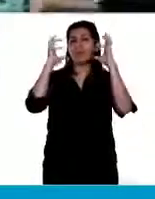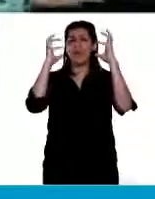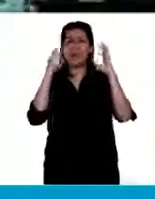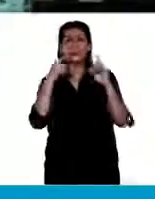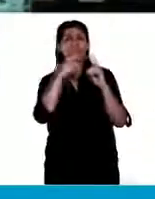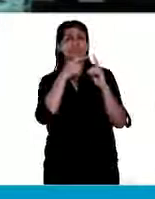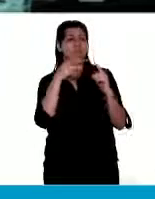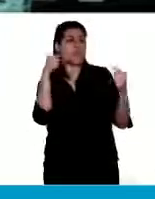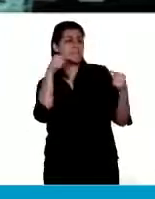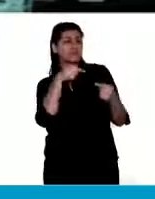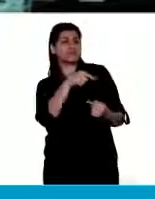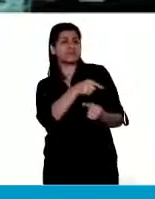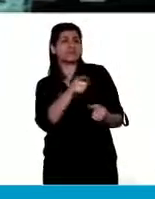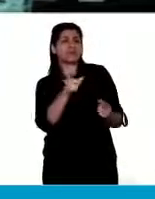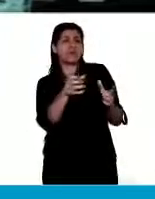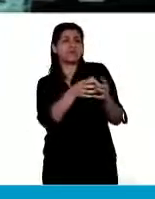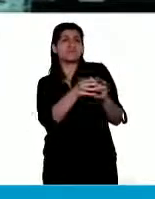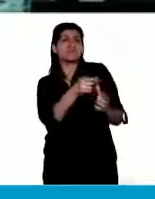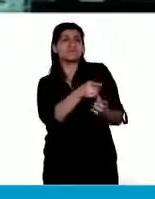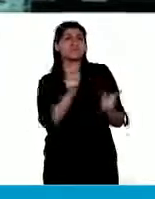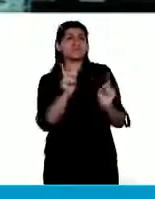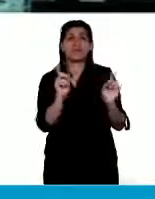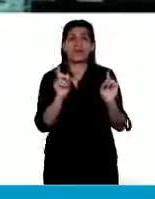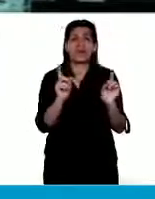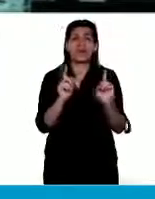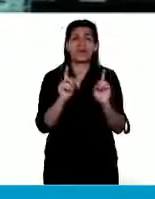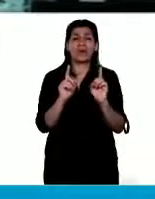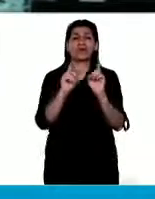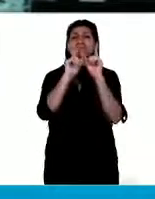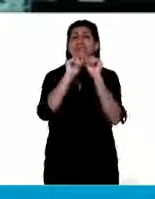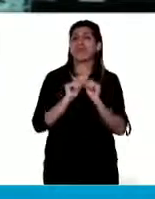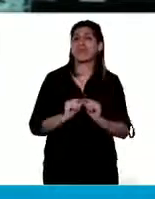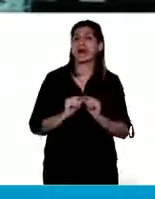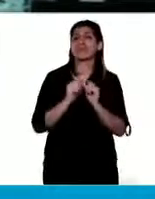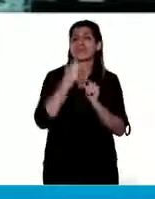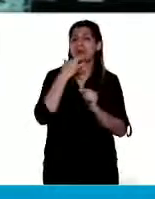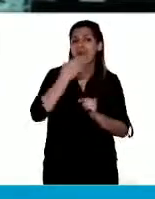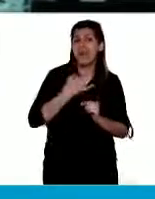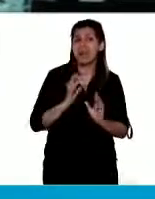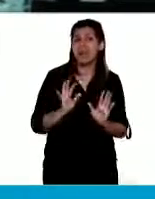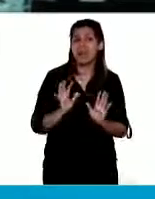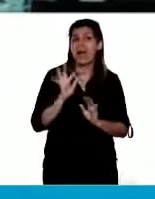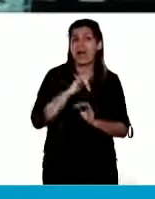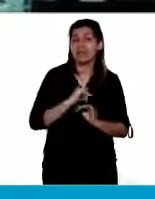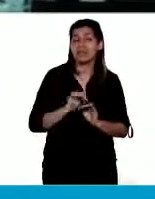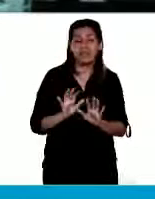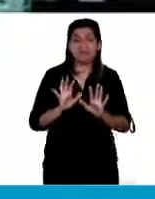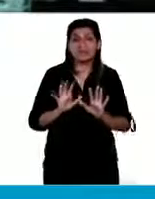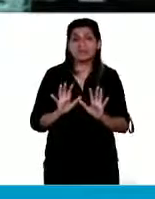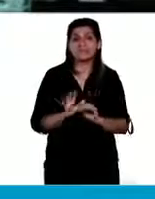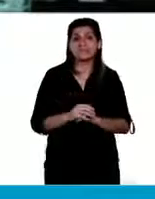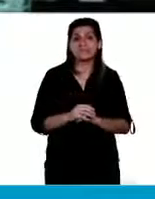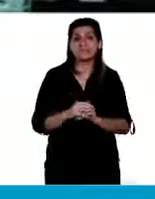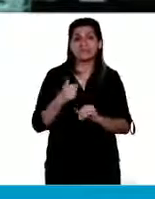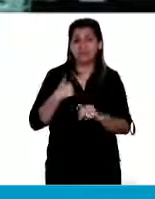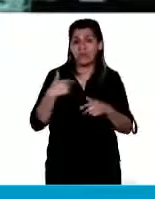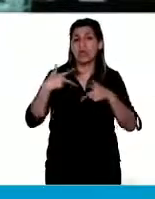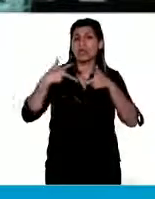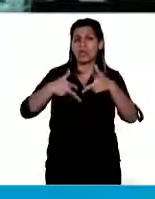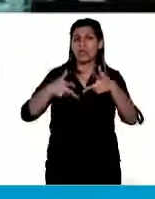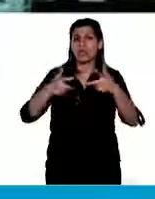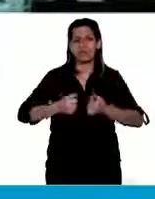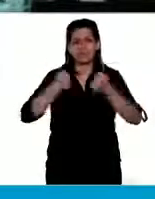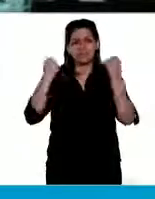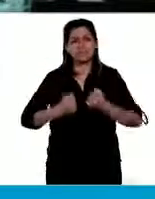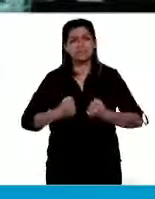la realidad, es un dato descriptivo de la realidad y de lo que ocurrió. Porque yo vengo diciendo y sosteniendo